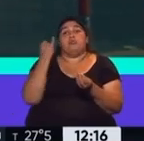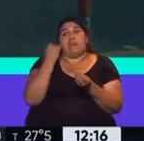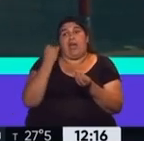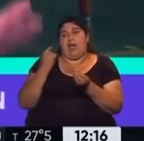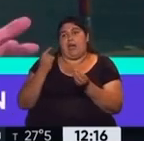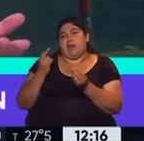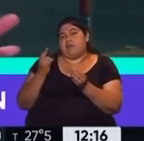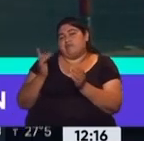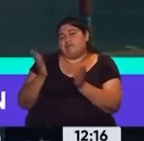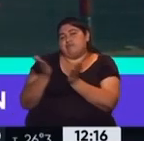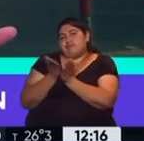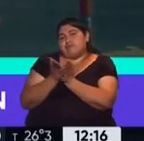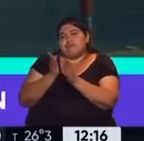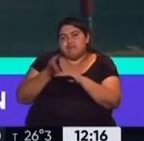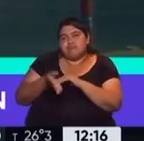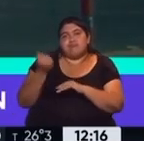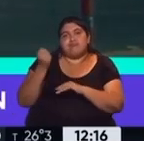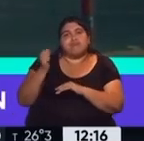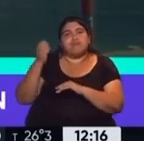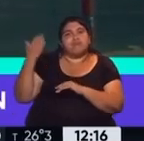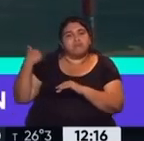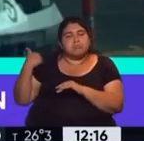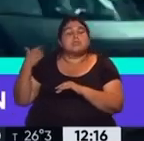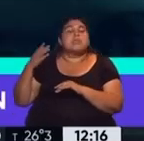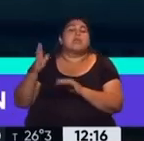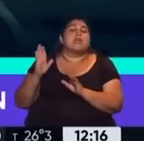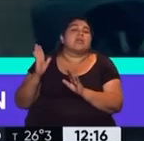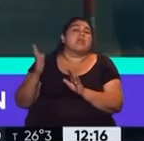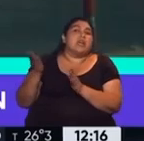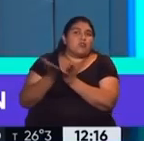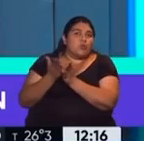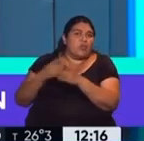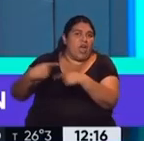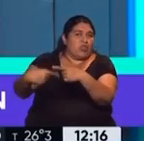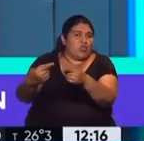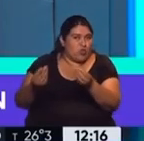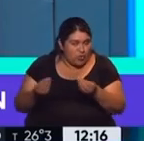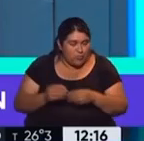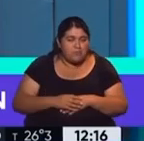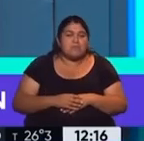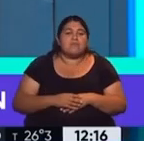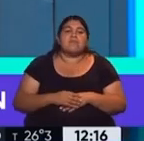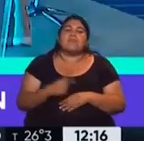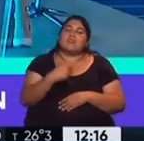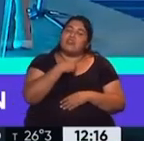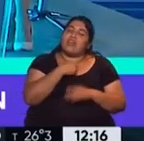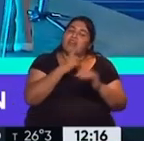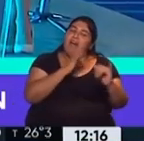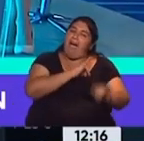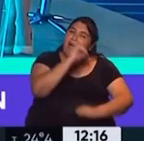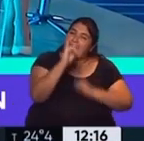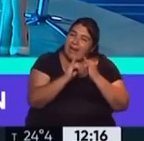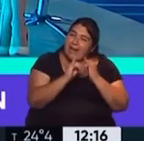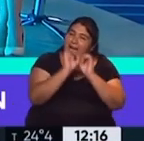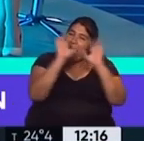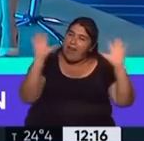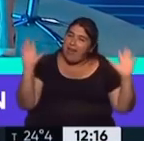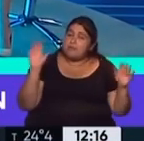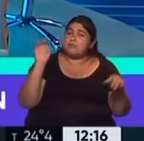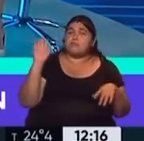y cuando llega se enteran obviamente que tienen que estar con las dos vacunas por lo menos lo creo que es que quiero aclarar que a veces la gente